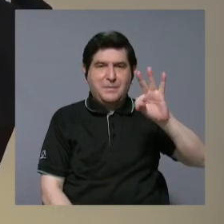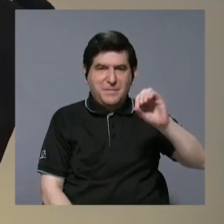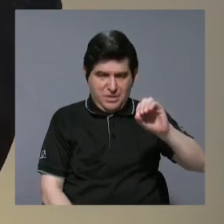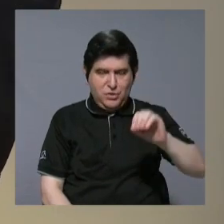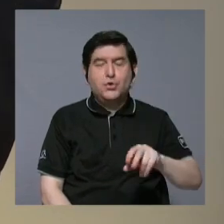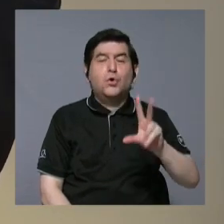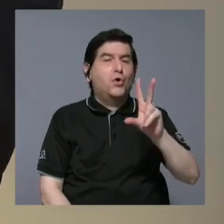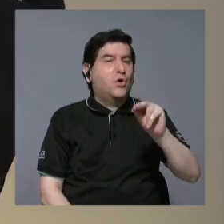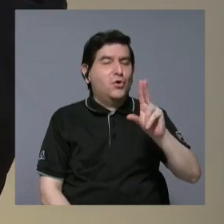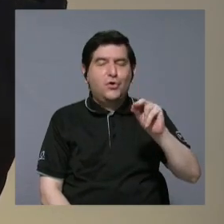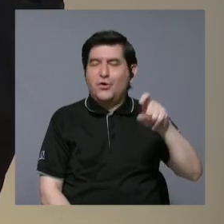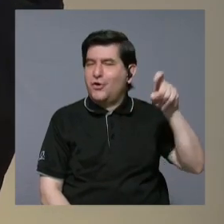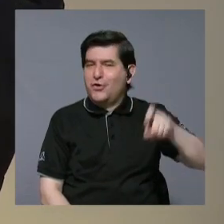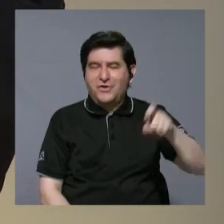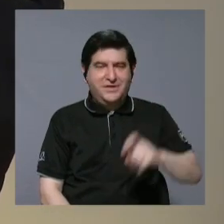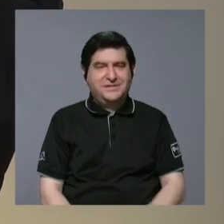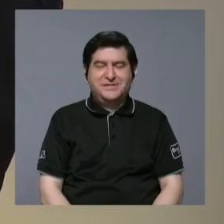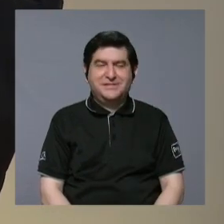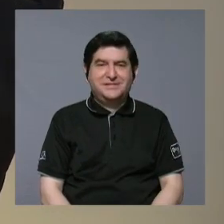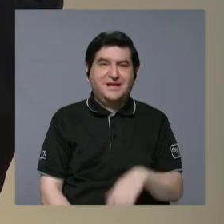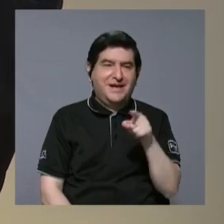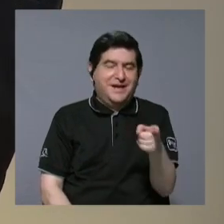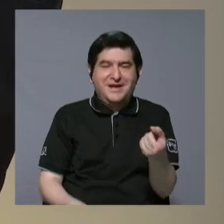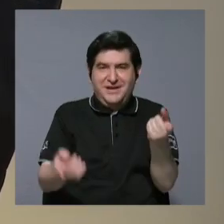no era Blancanieves